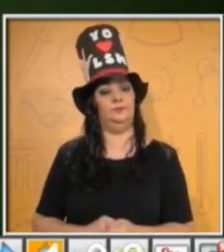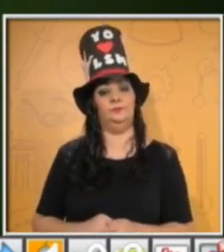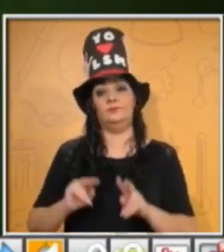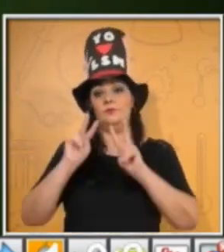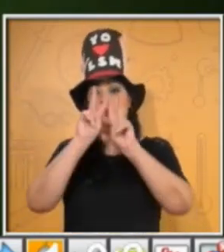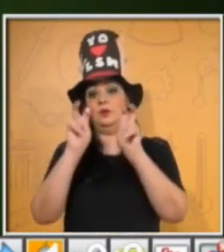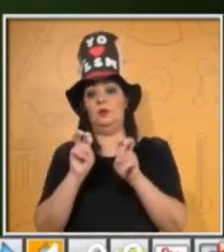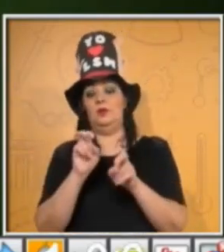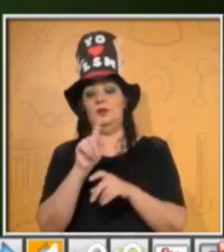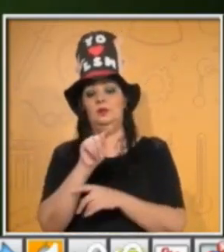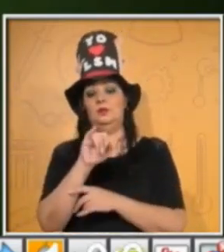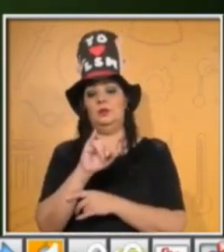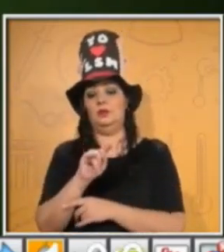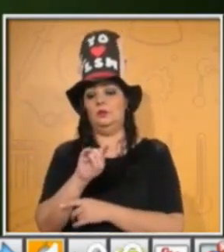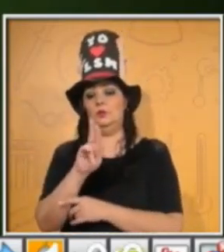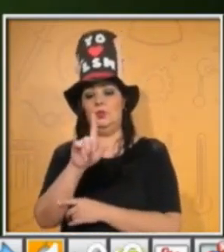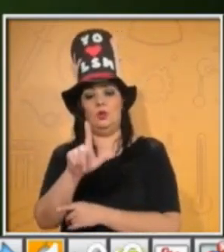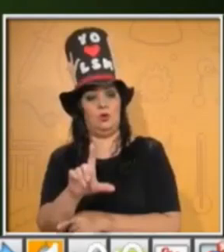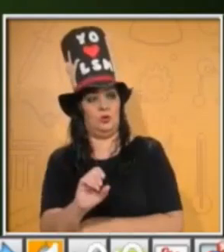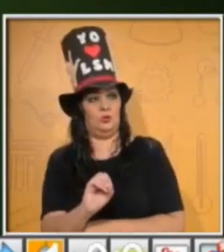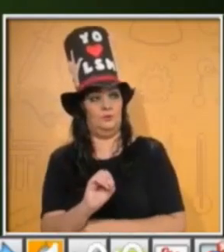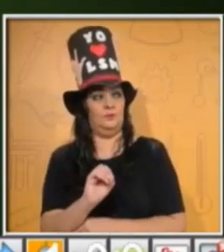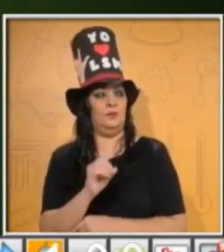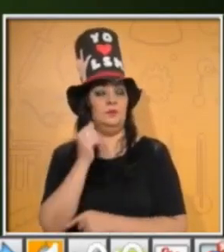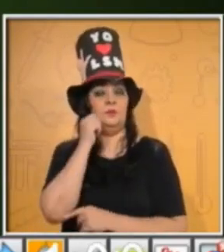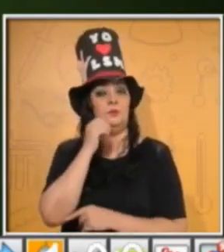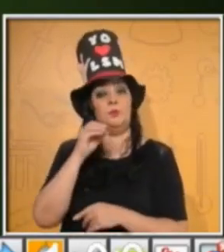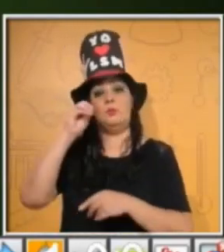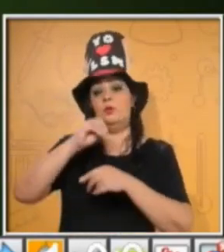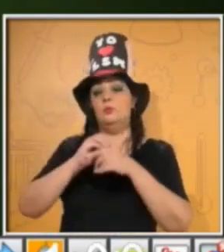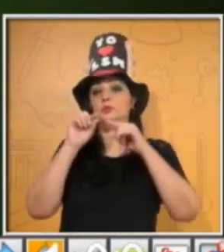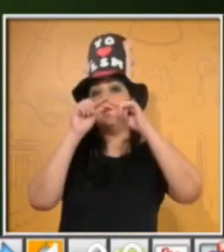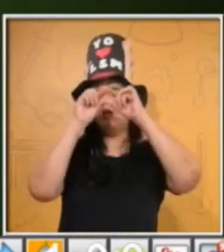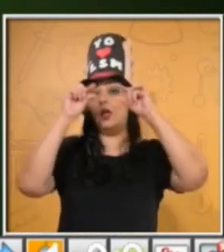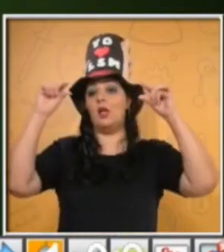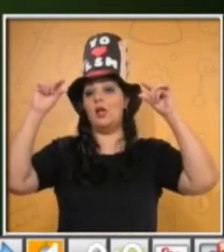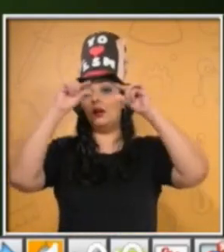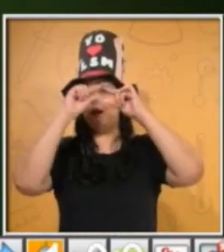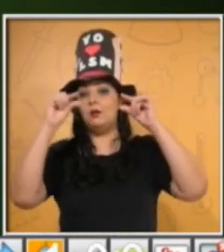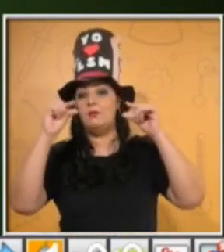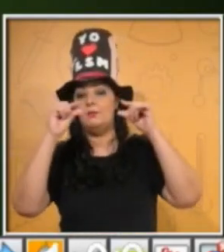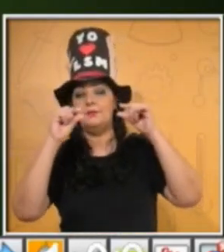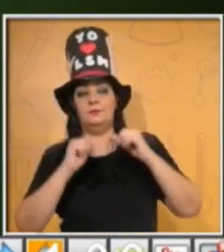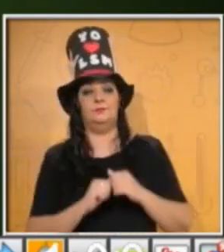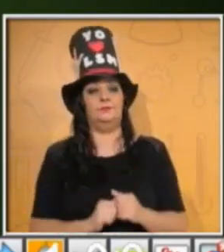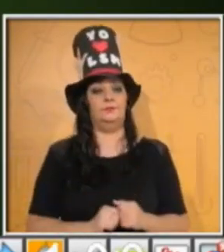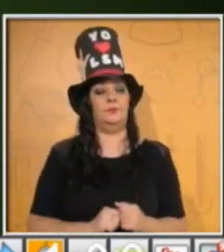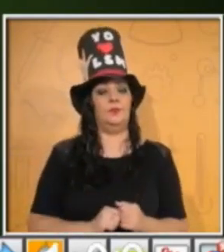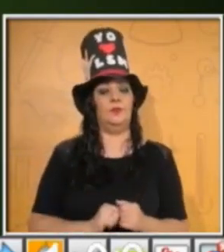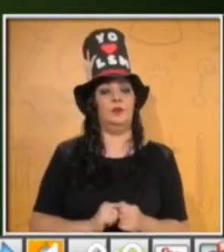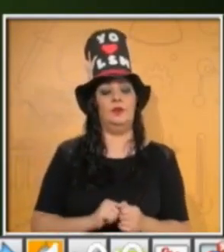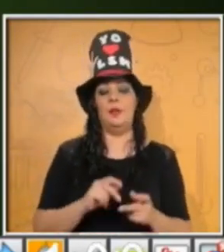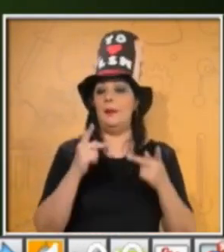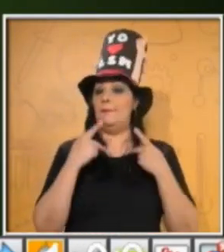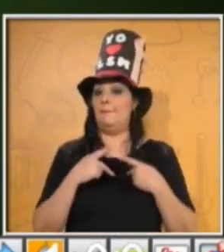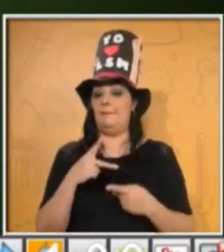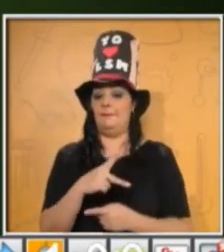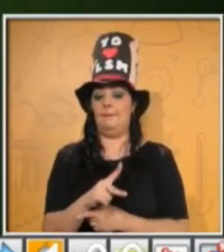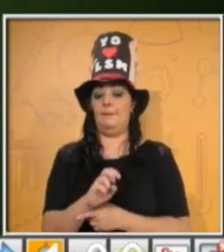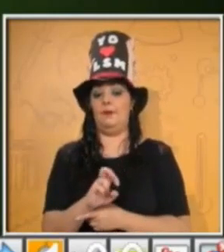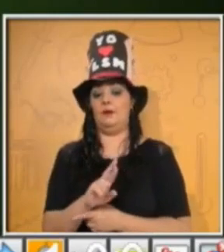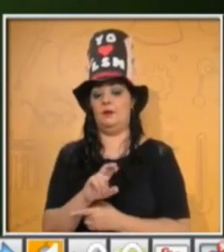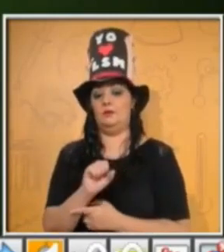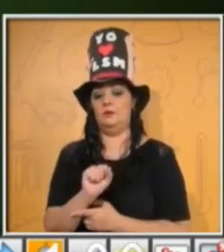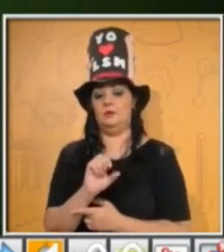título, y regularmente el título suele ubicarse en la parte superior de nuestro guión. Los personajes, que nos los